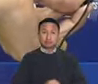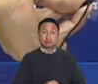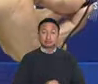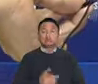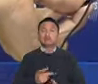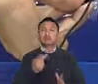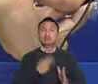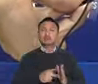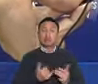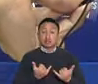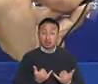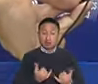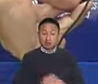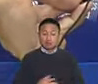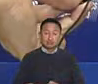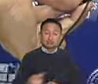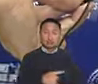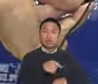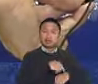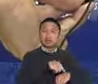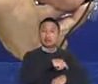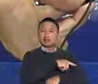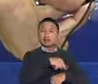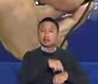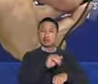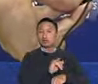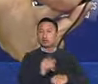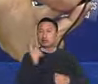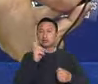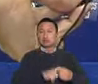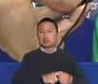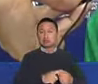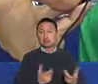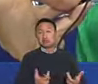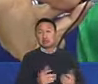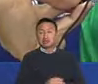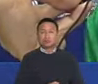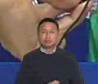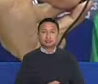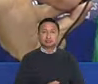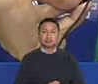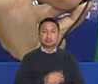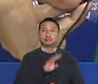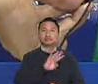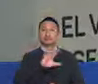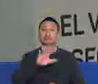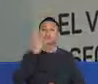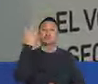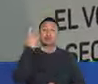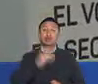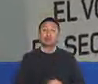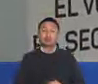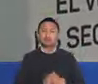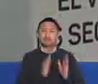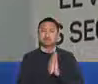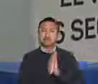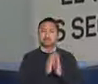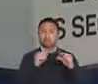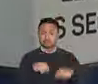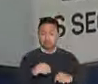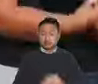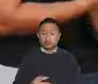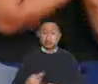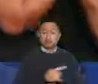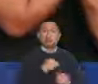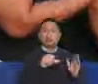pasar es que va a tomar todo el tiempo de una inscripción de candidaturas, que creería yo que podrían ser entre 4 a 5 días. El pedido fue presentado basándose